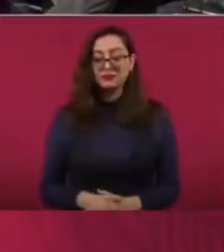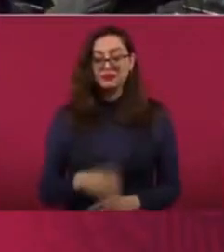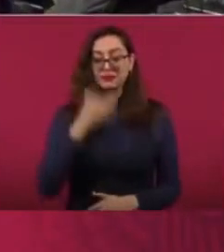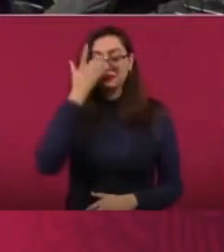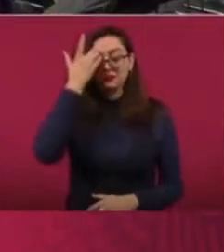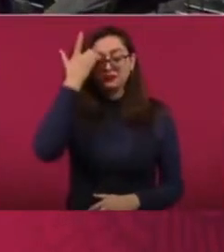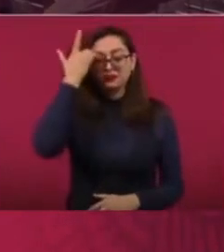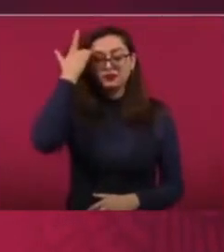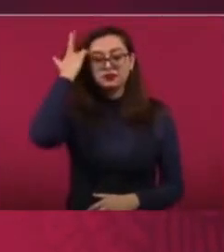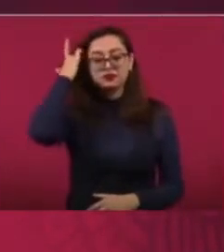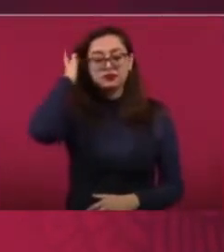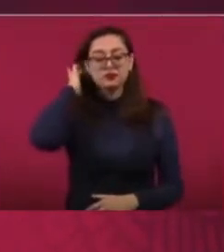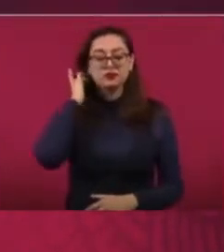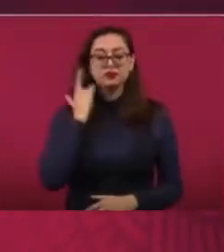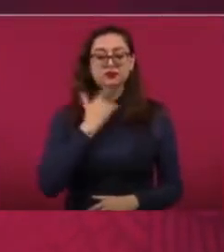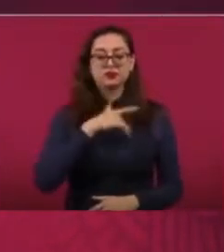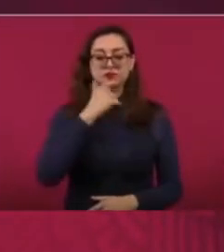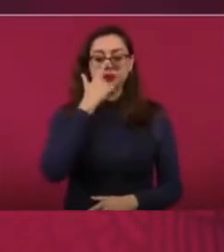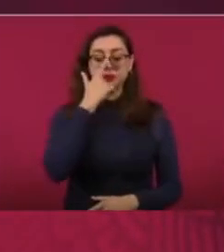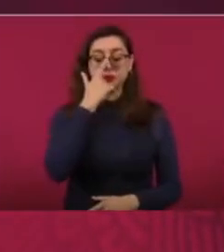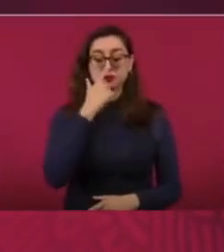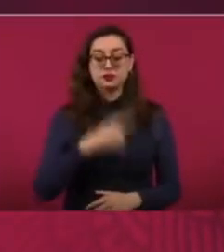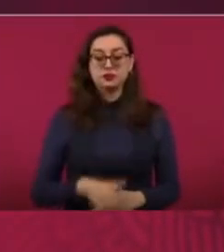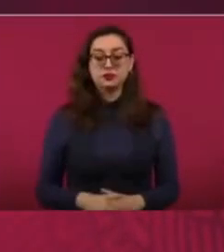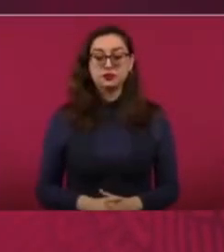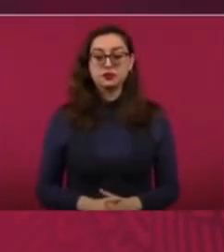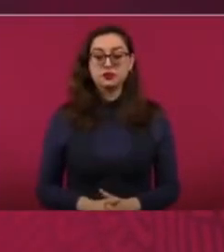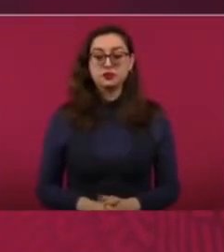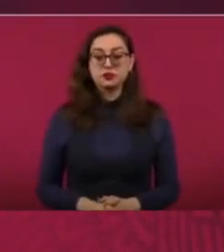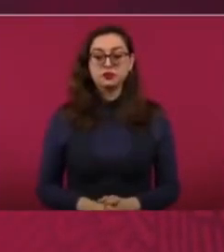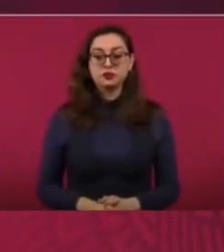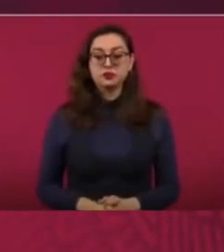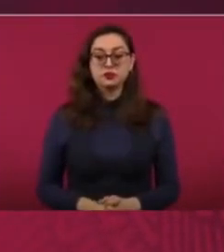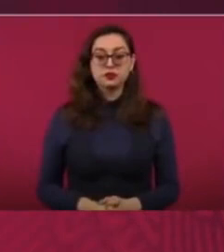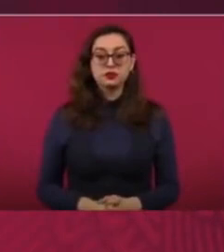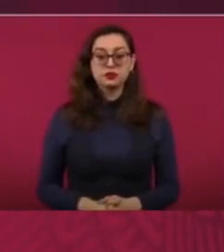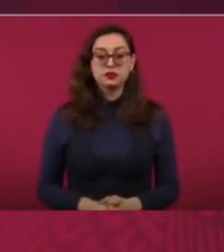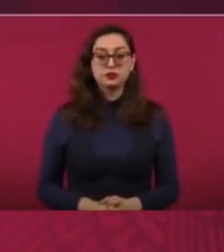fue muy importante, pues,